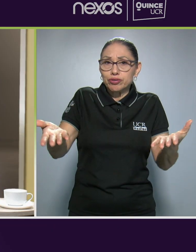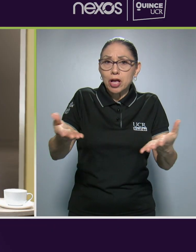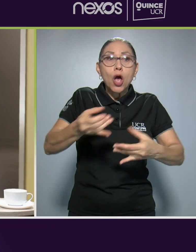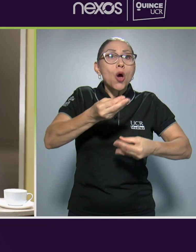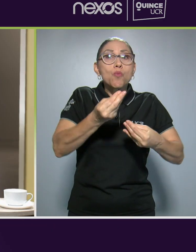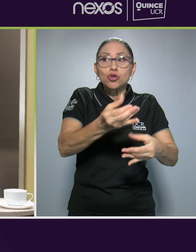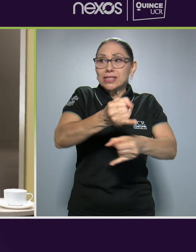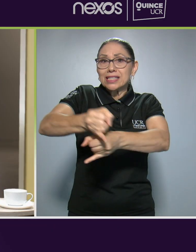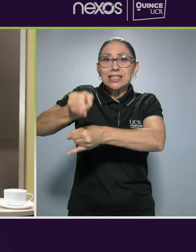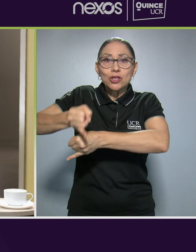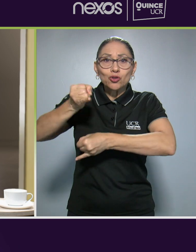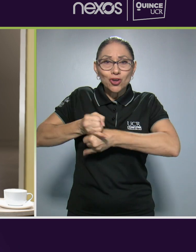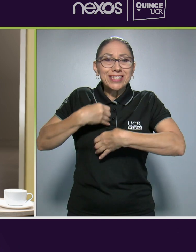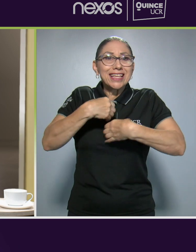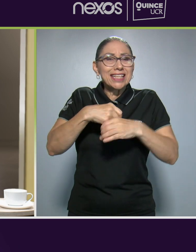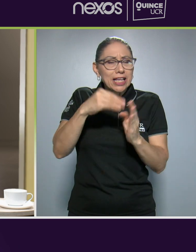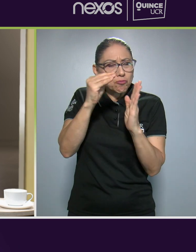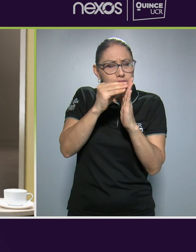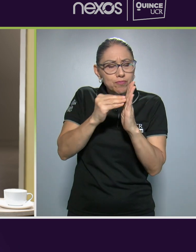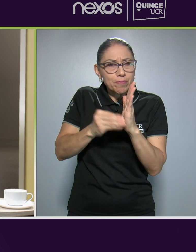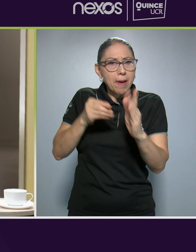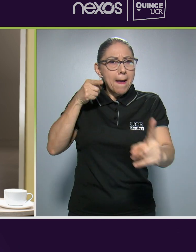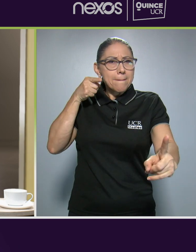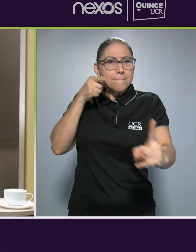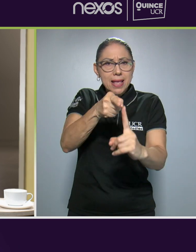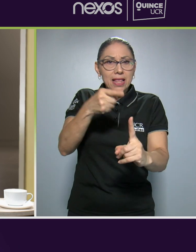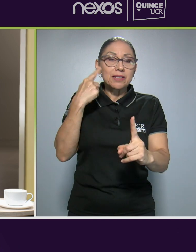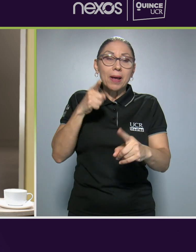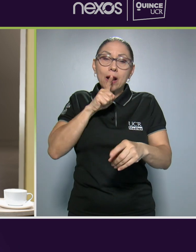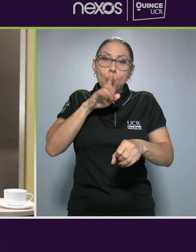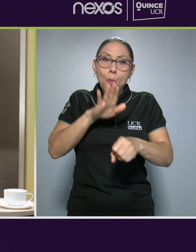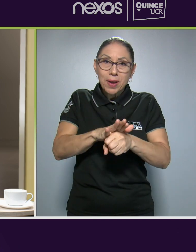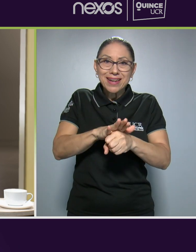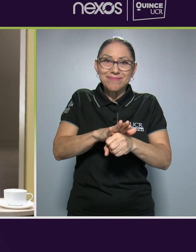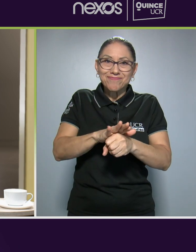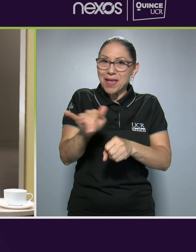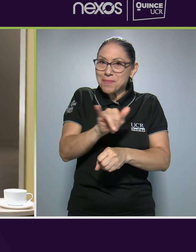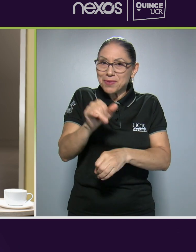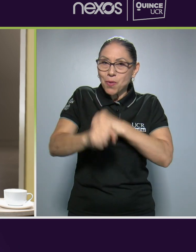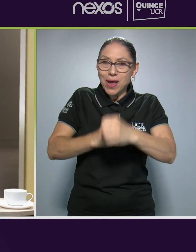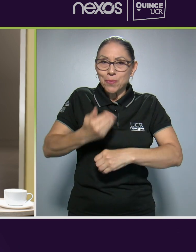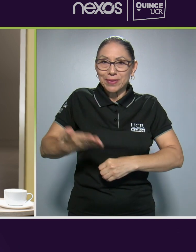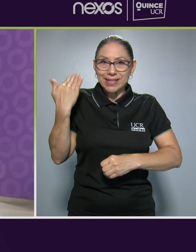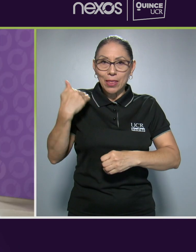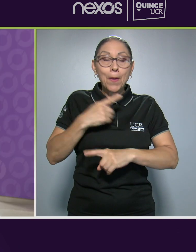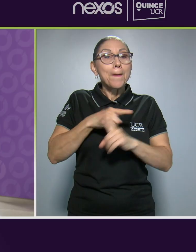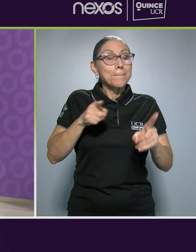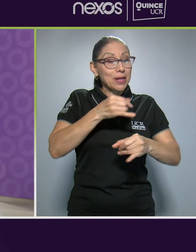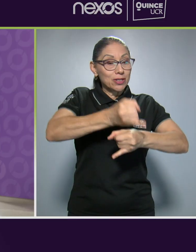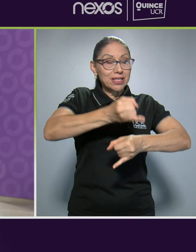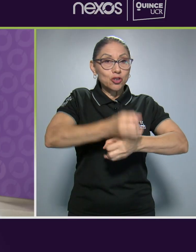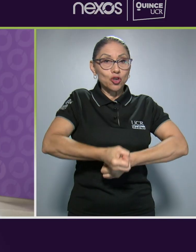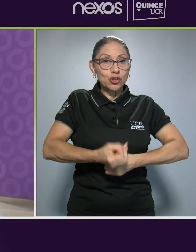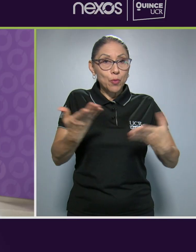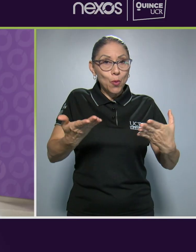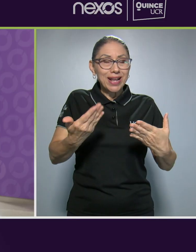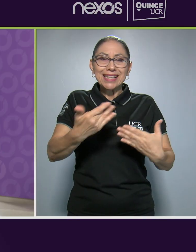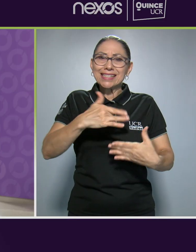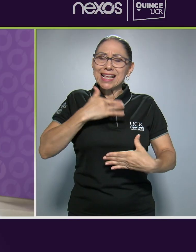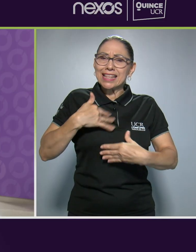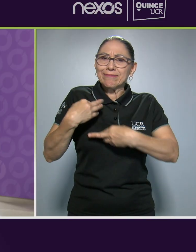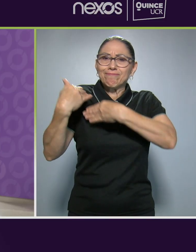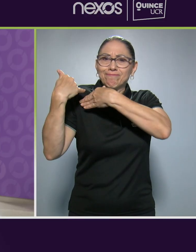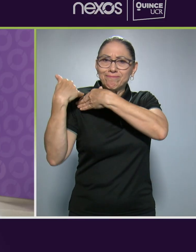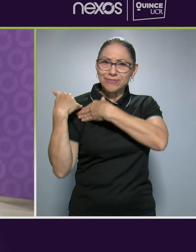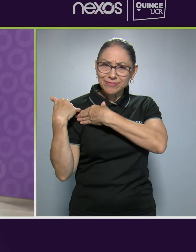para cumplir en ese mismo año. Entonces, de alguna manera hay un compromiso, digamos, de parte de las instituciones públicas por transversalizar